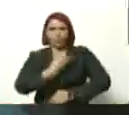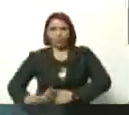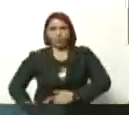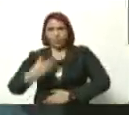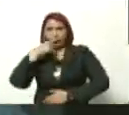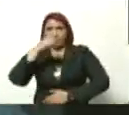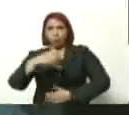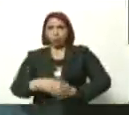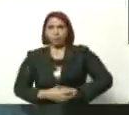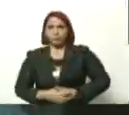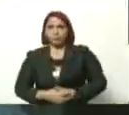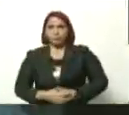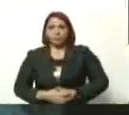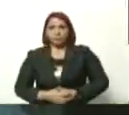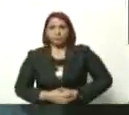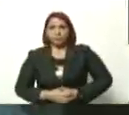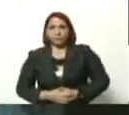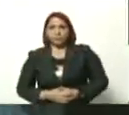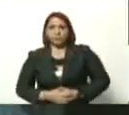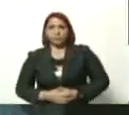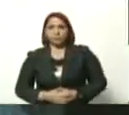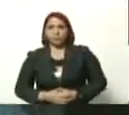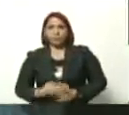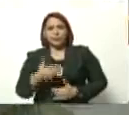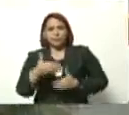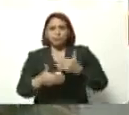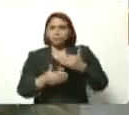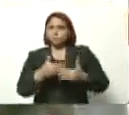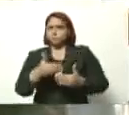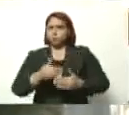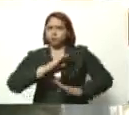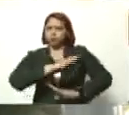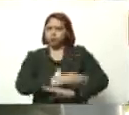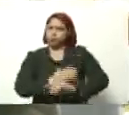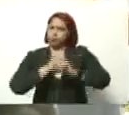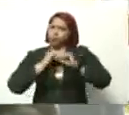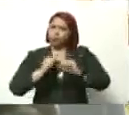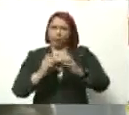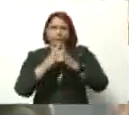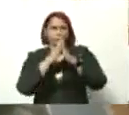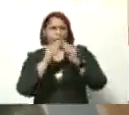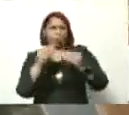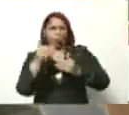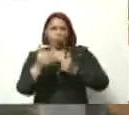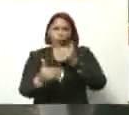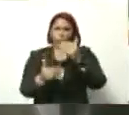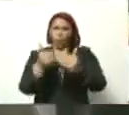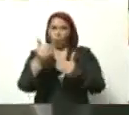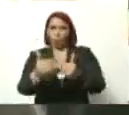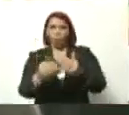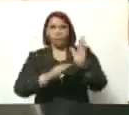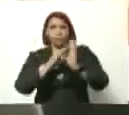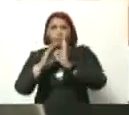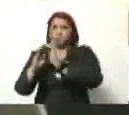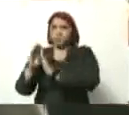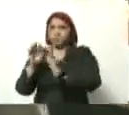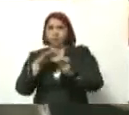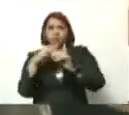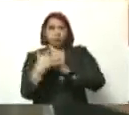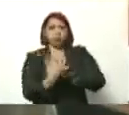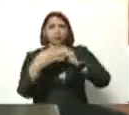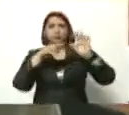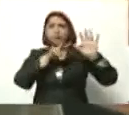república nicolás maduro moros fue un proceso arduo como todos los que se han desarrollado alrededor de las